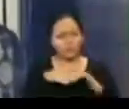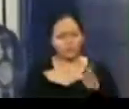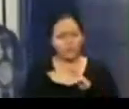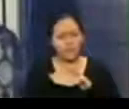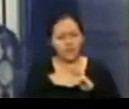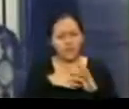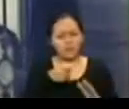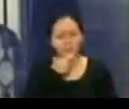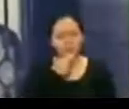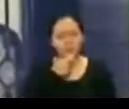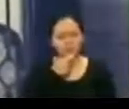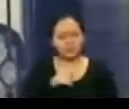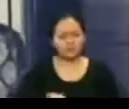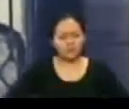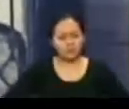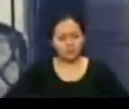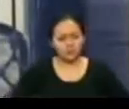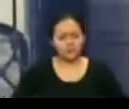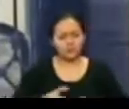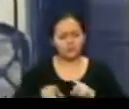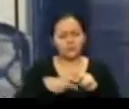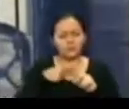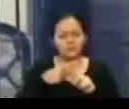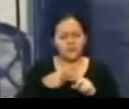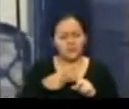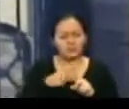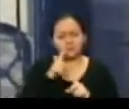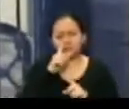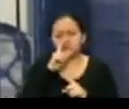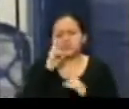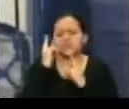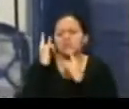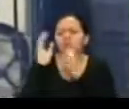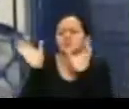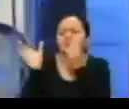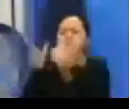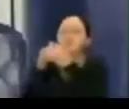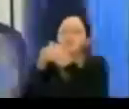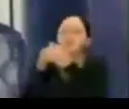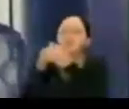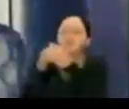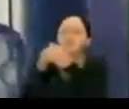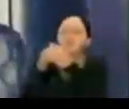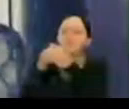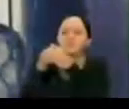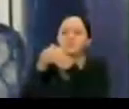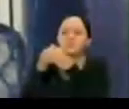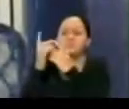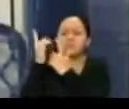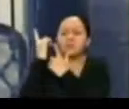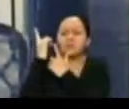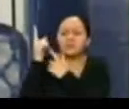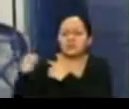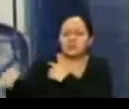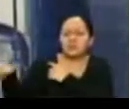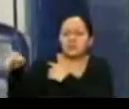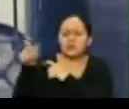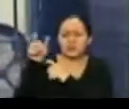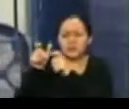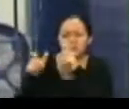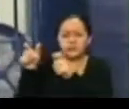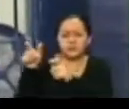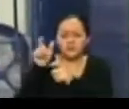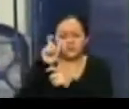periodistas corruptos, con sus pelucones, con sus militares traidores a la patria, agentes de la